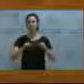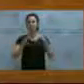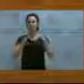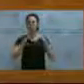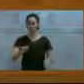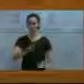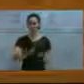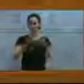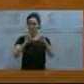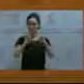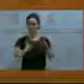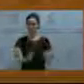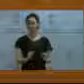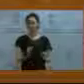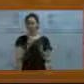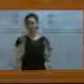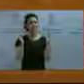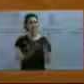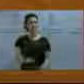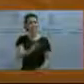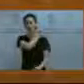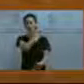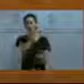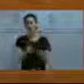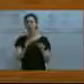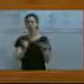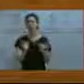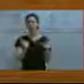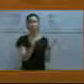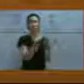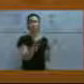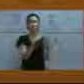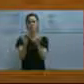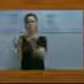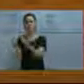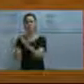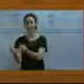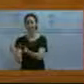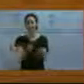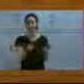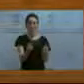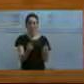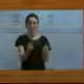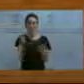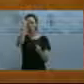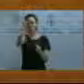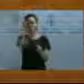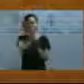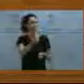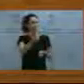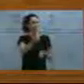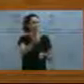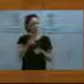el Día de Asturias. Históricamente, cada grupo traslada en este pleno su visión de Asturias, sus